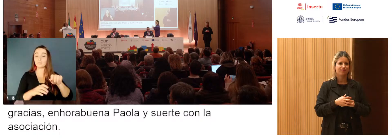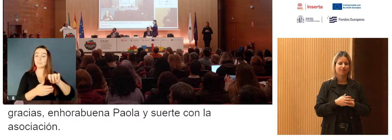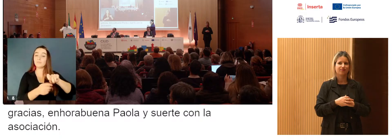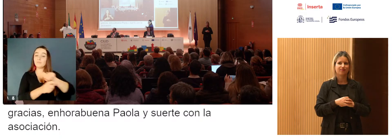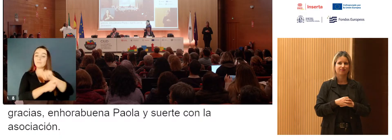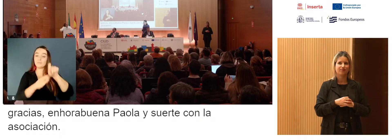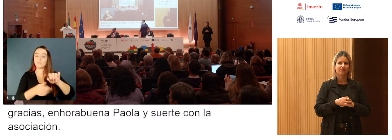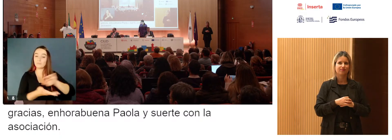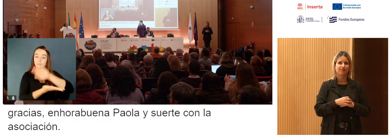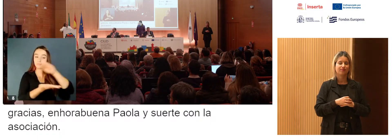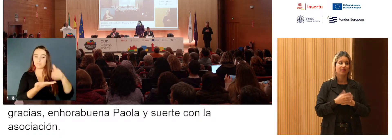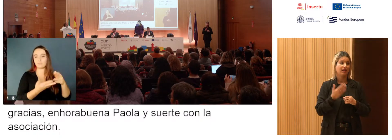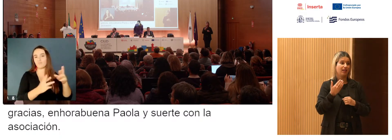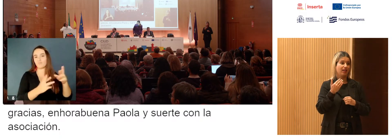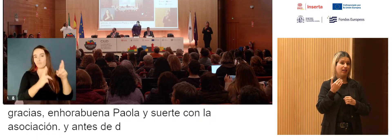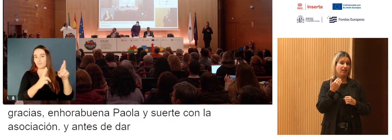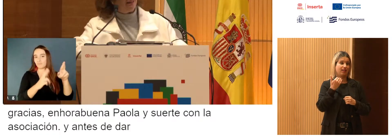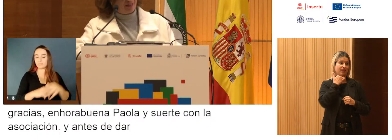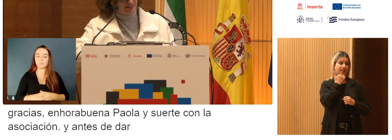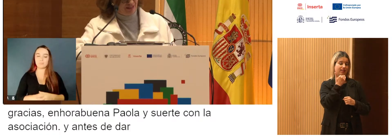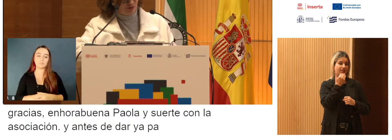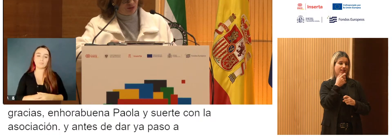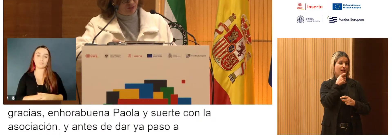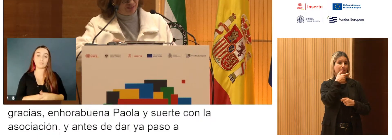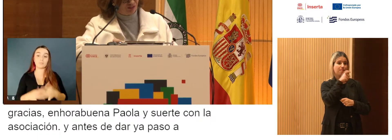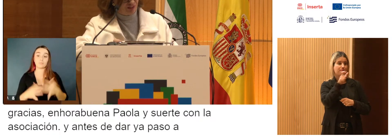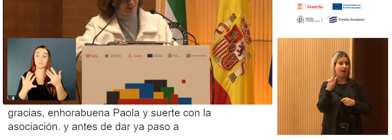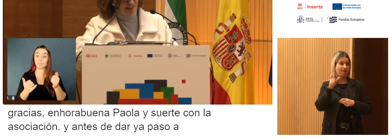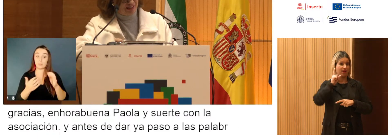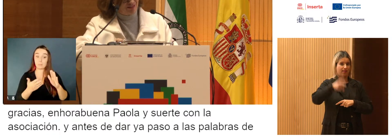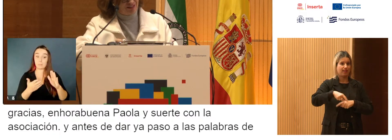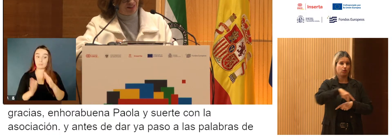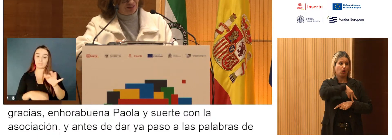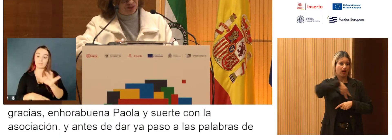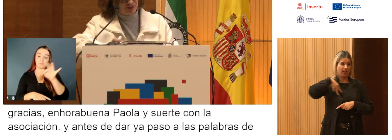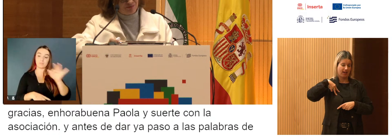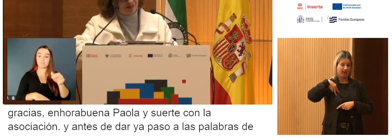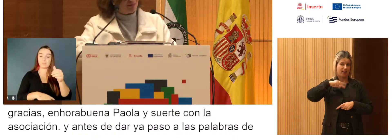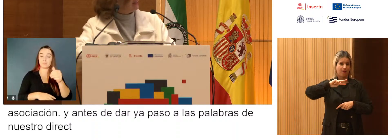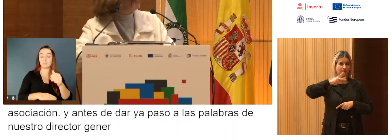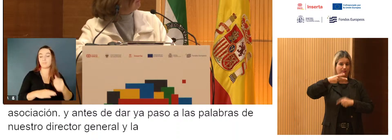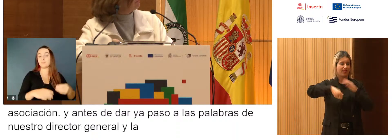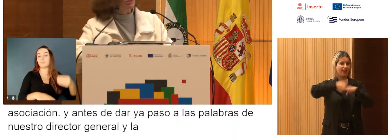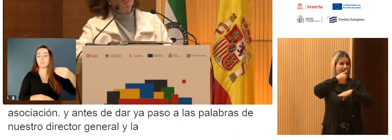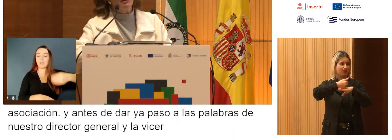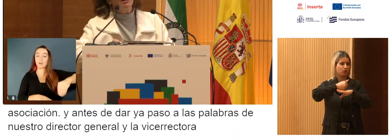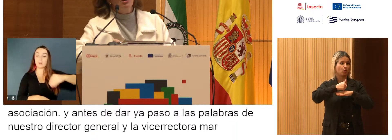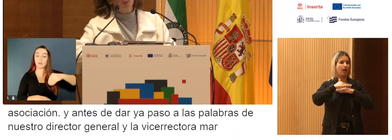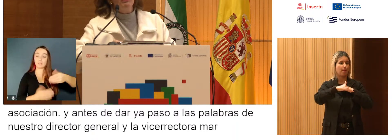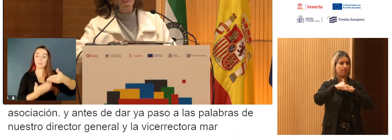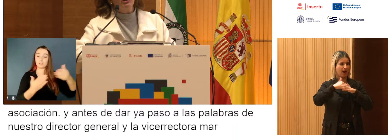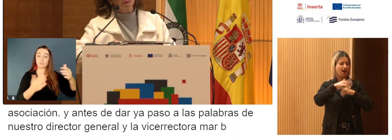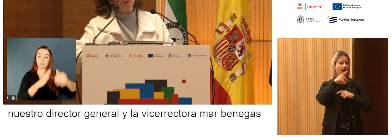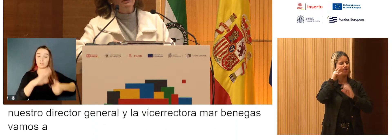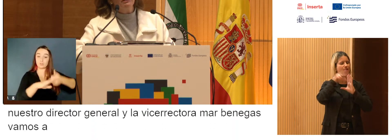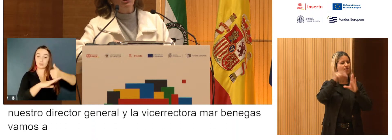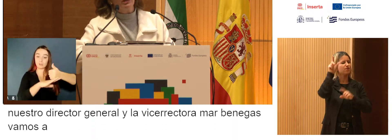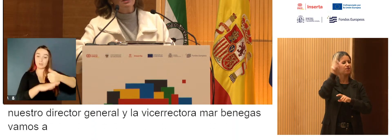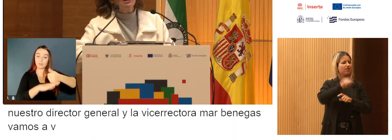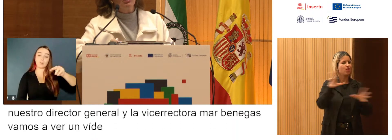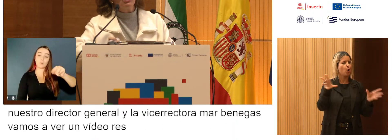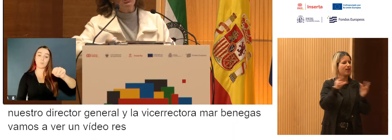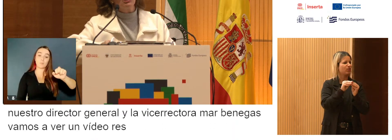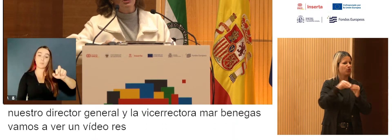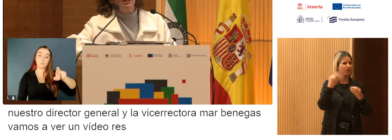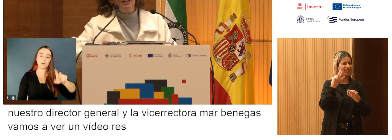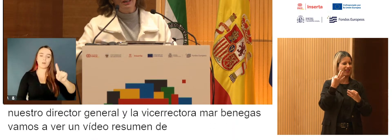Y antes de dar ya paso a las palabras de nuestro director general y la vicerrectora Mar Venegas, vamos a ver un vídeo resumen de lo que han